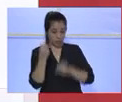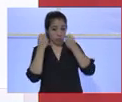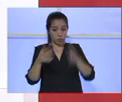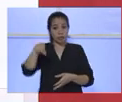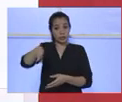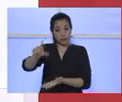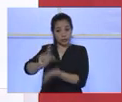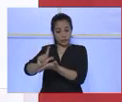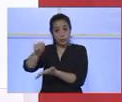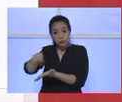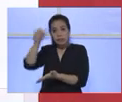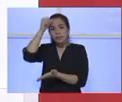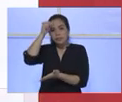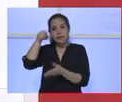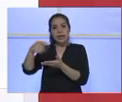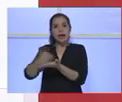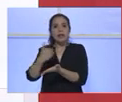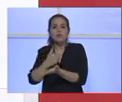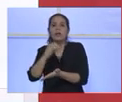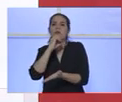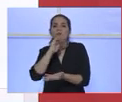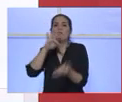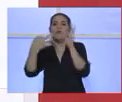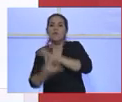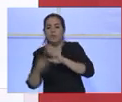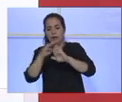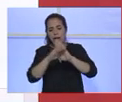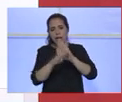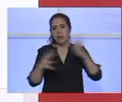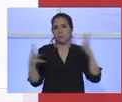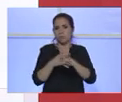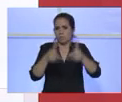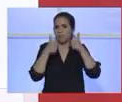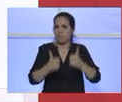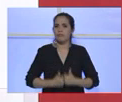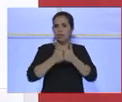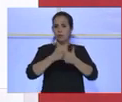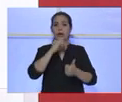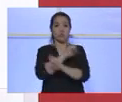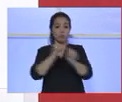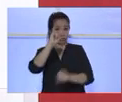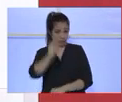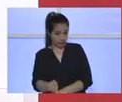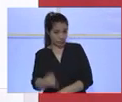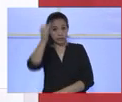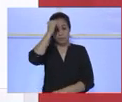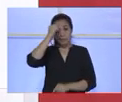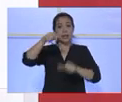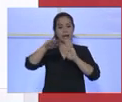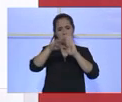determinar en su plan maestro cuánto vamos a crecer y cómo debemos de crecer. Una vez que tengamos esta actualización, ya vamos a hacer el